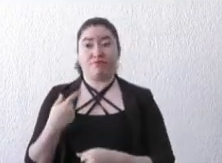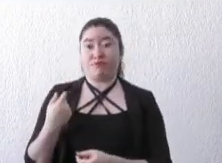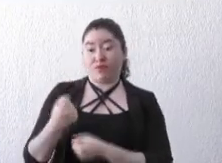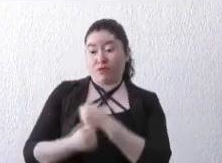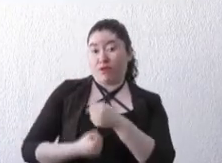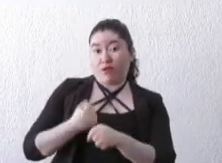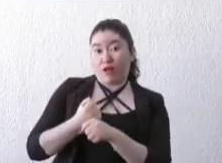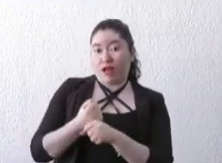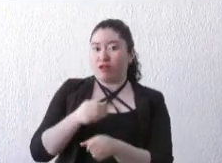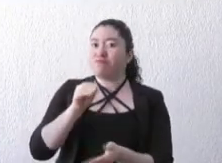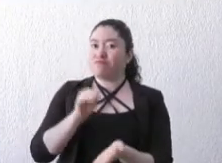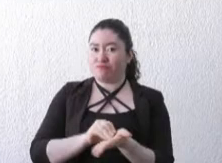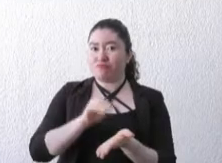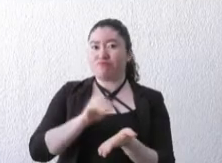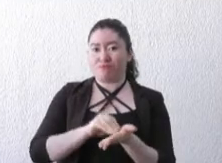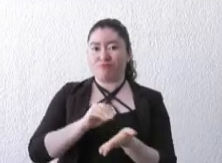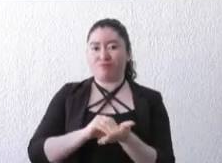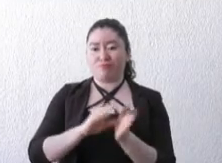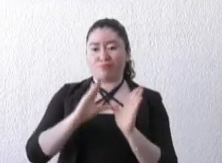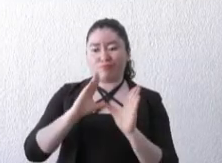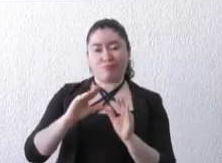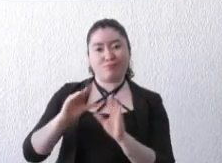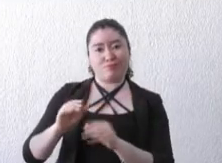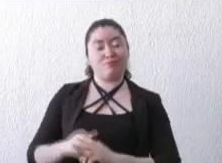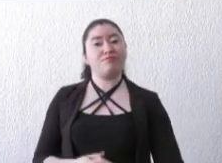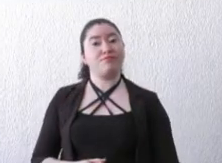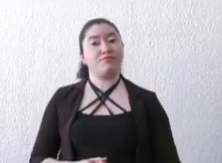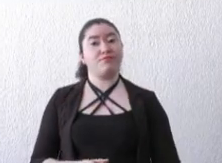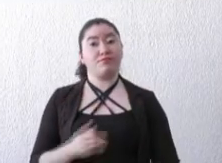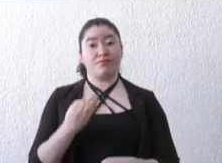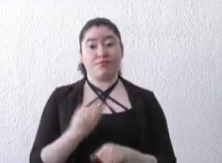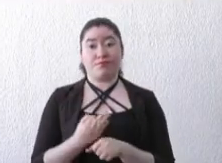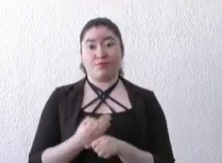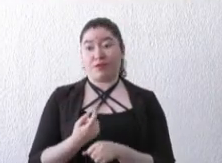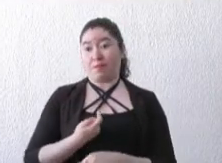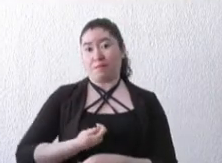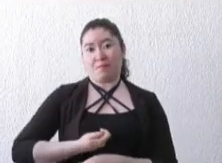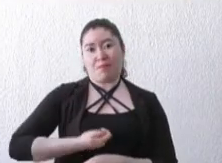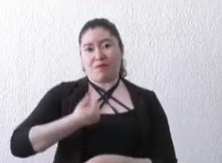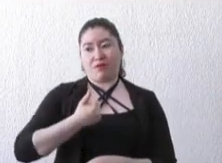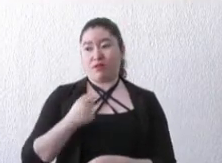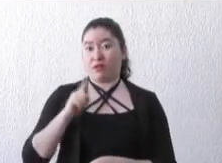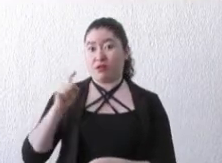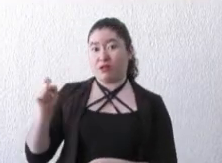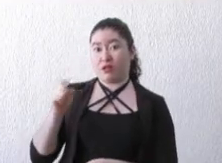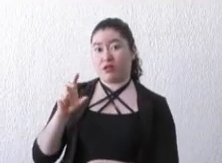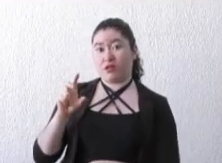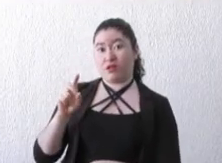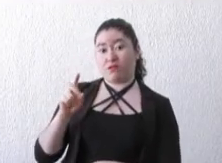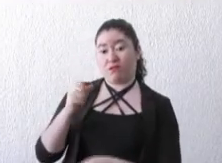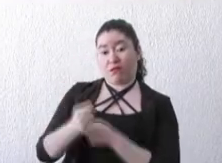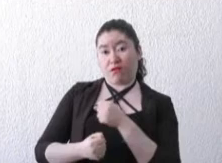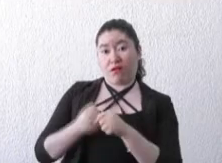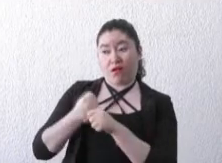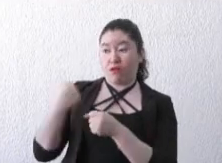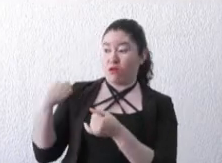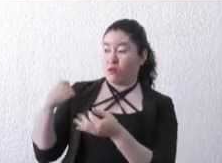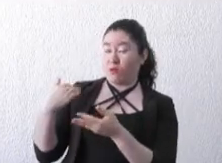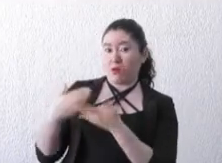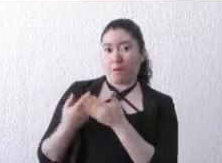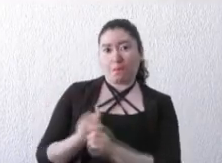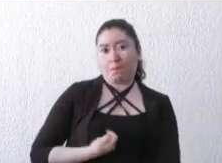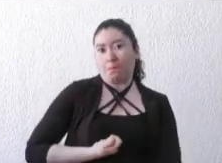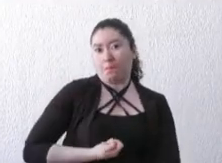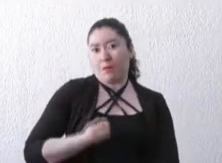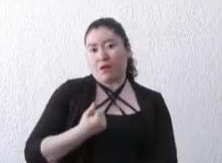mantenido viva. Por primera ocasión, después de más de 130 años, la orquesta típica de la